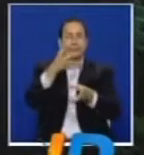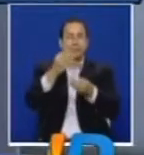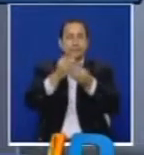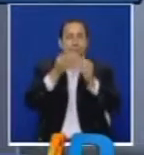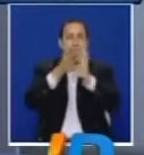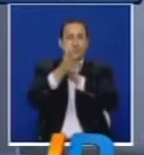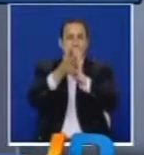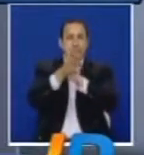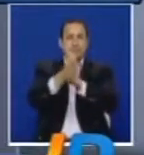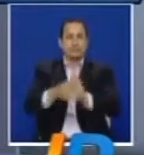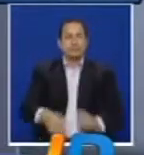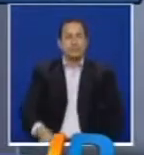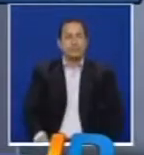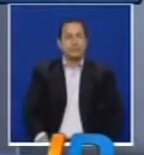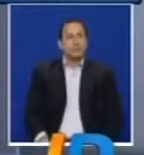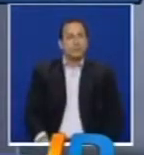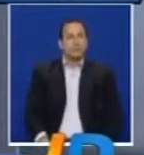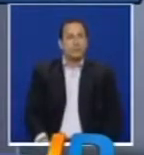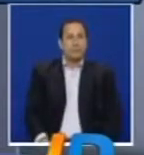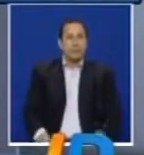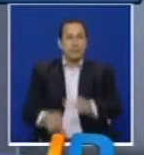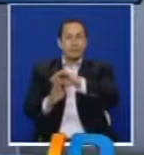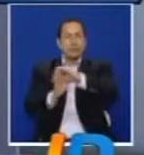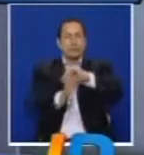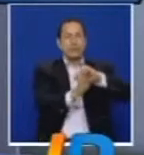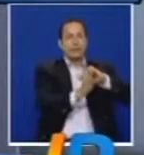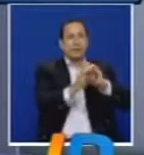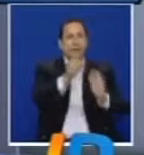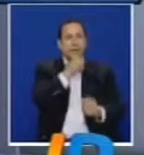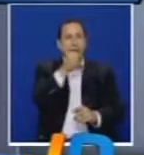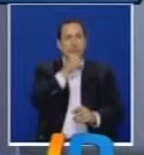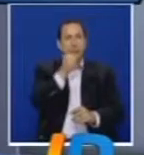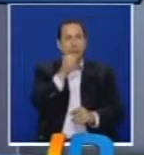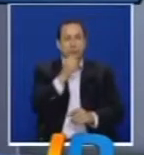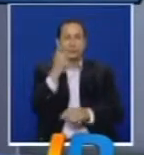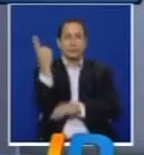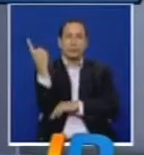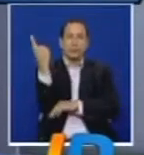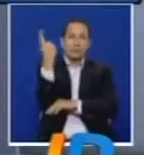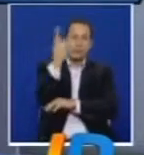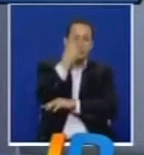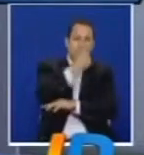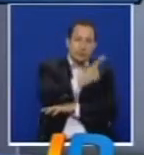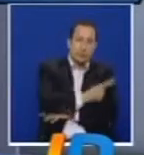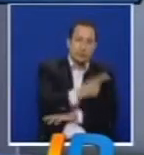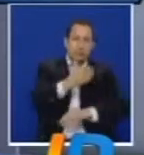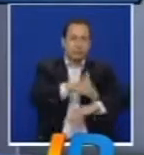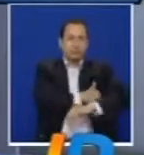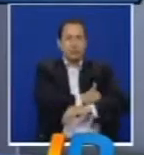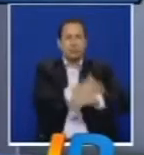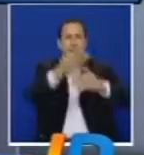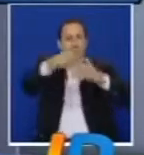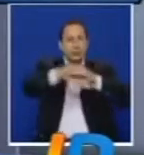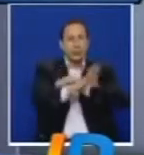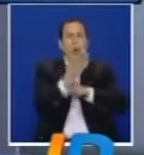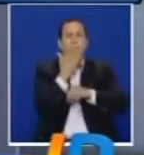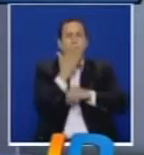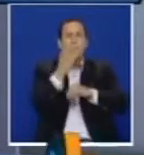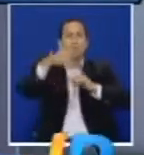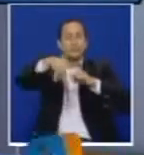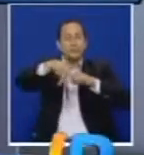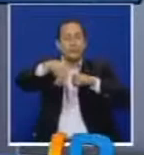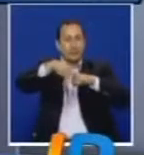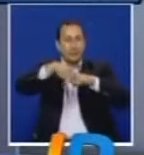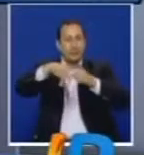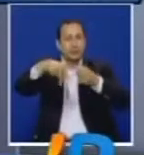estudio. Gracias, Iván. Y en otra noticia, luego de 2 días de negociaciones, el ministro del Interior y los indígenas de Nariño firmaron un